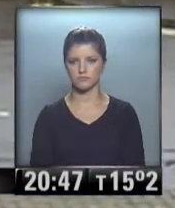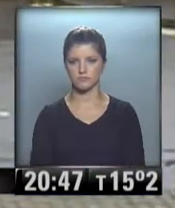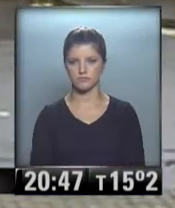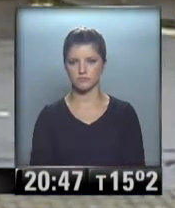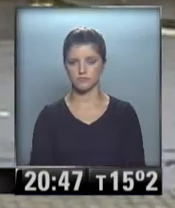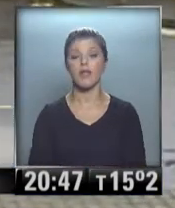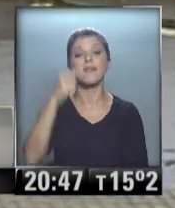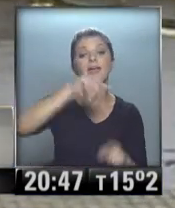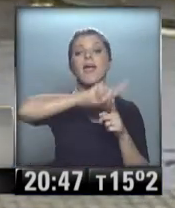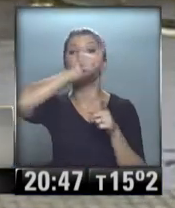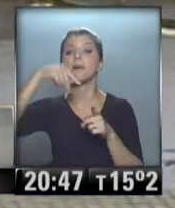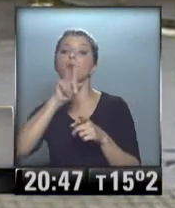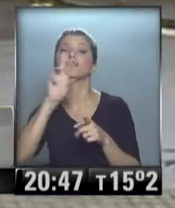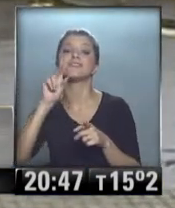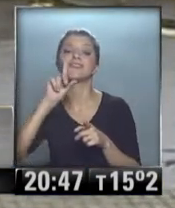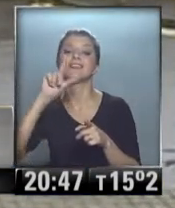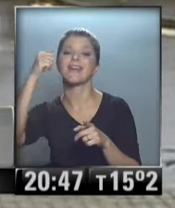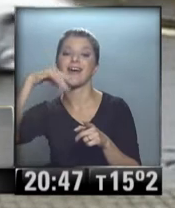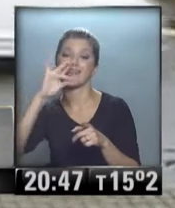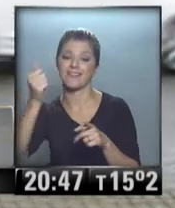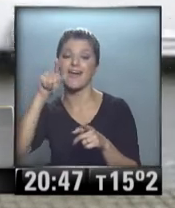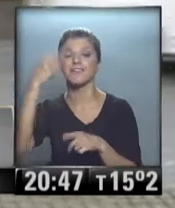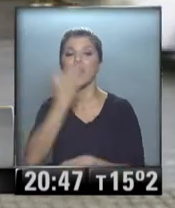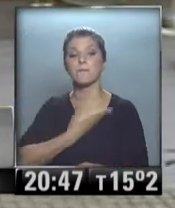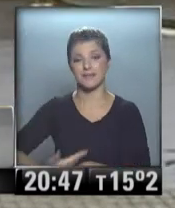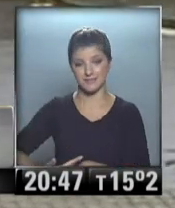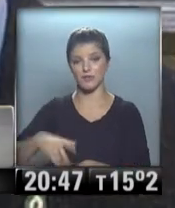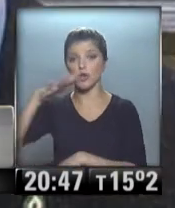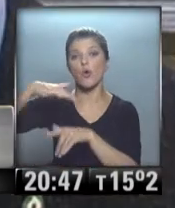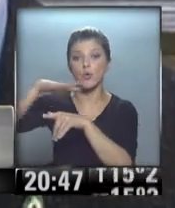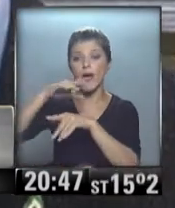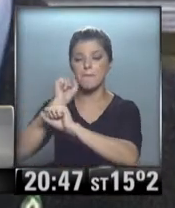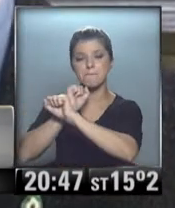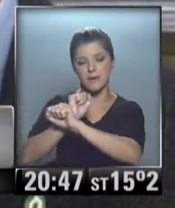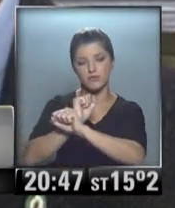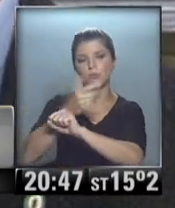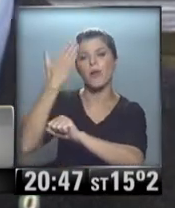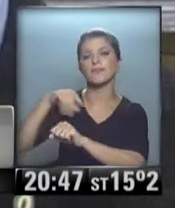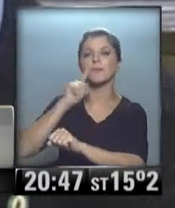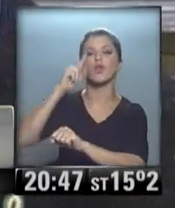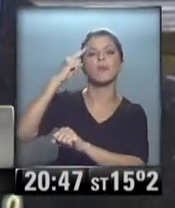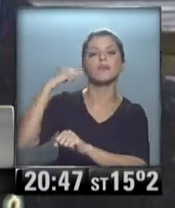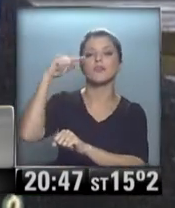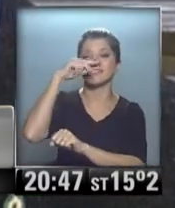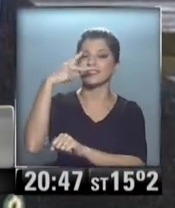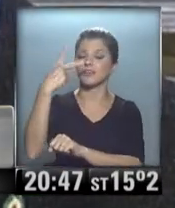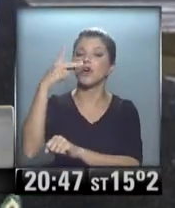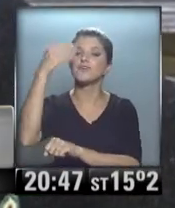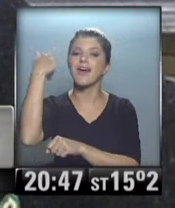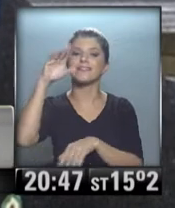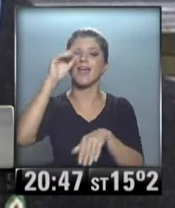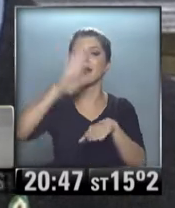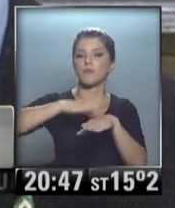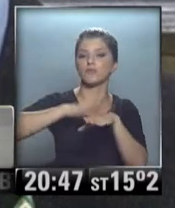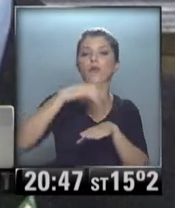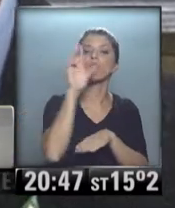De allí nos vamos a Irlanda. Ira, Jerry Adams, preso, el presidente del Sinn Féin, fue detenido por el asesinato en 1972 de Jan McConville,